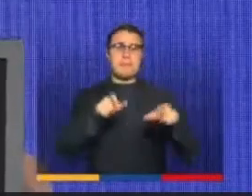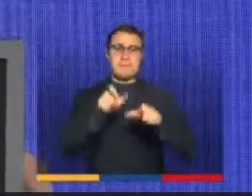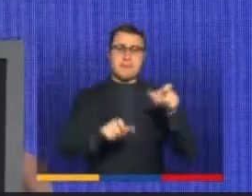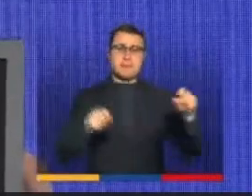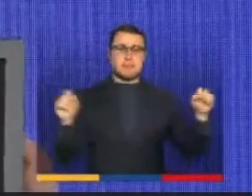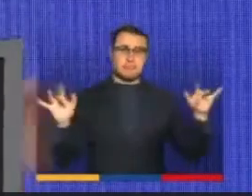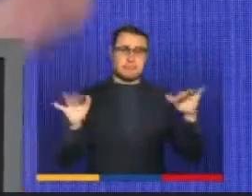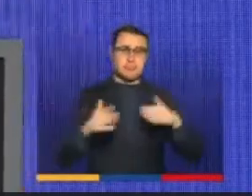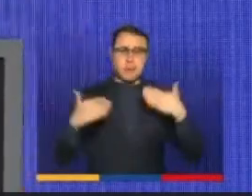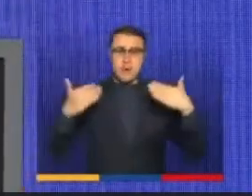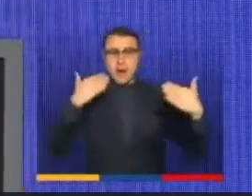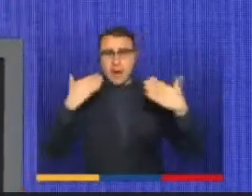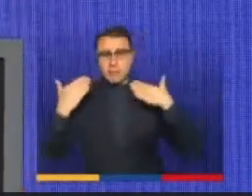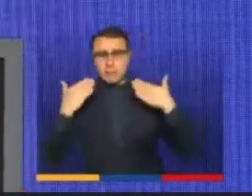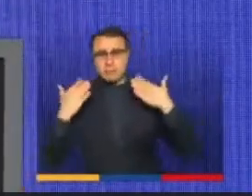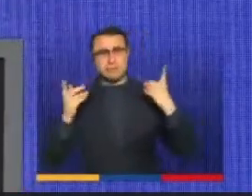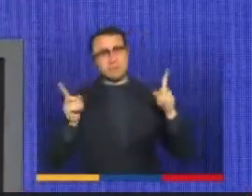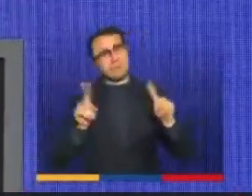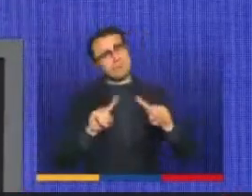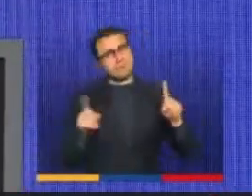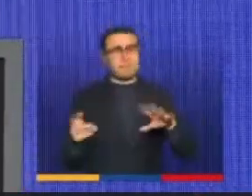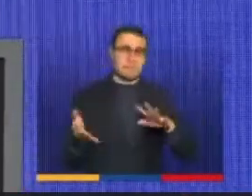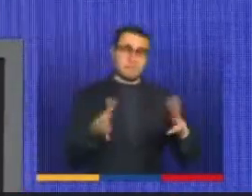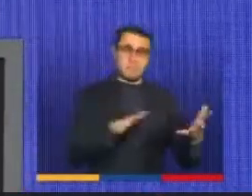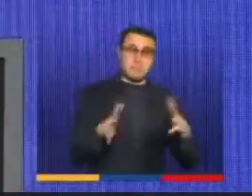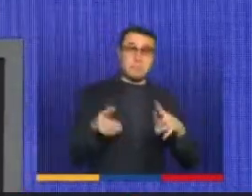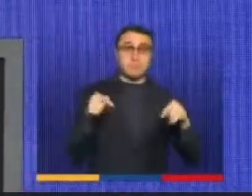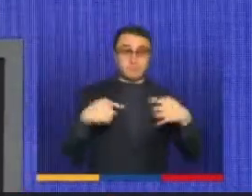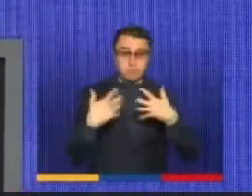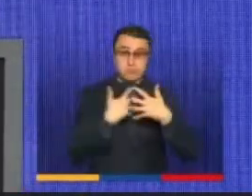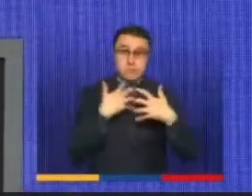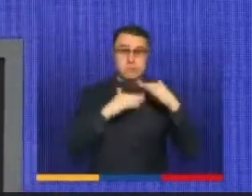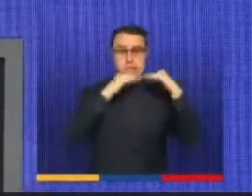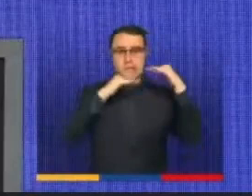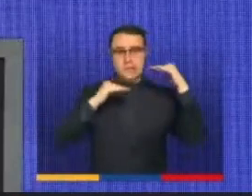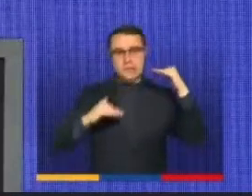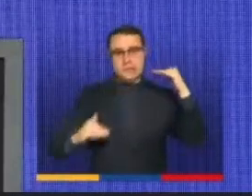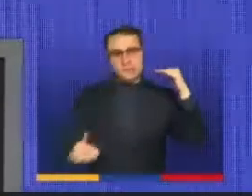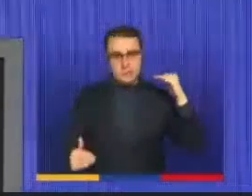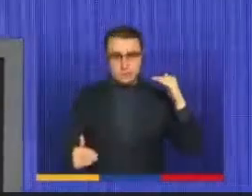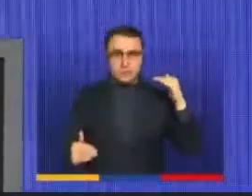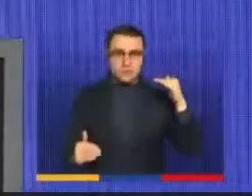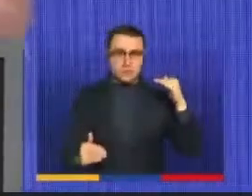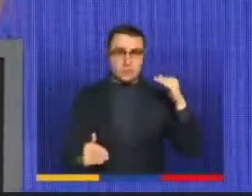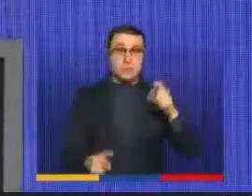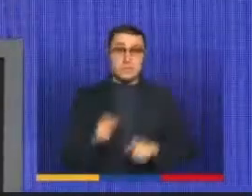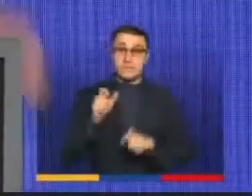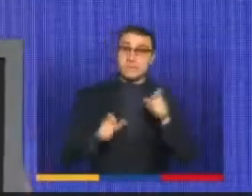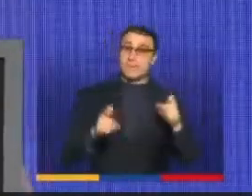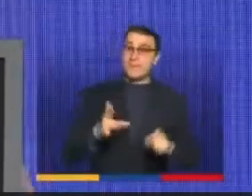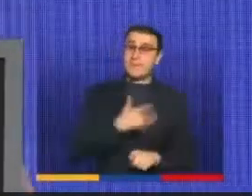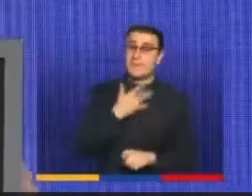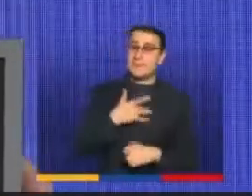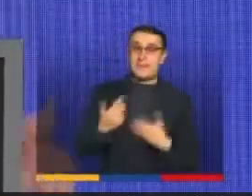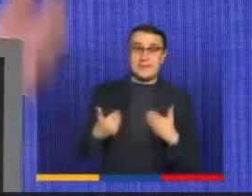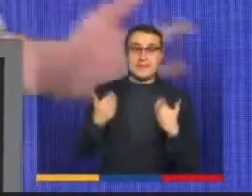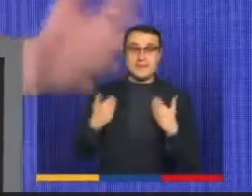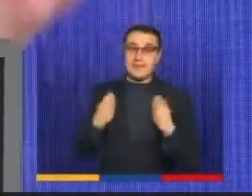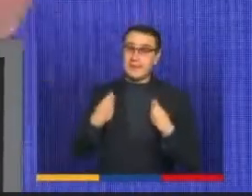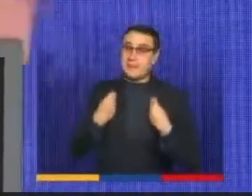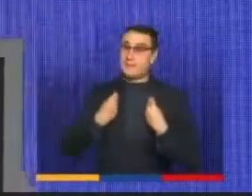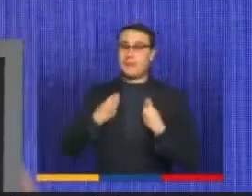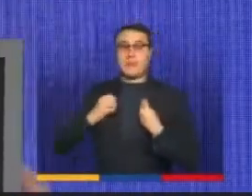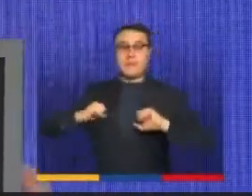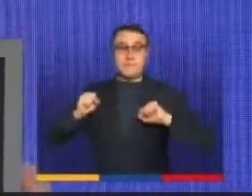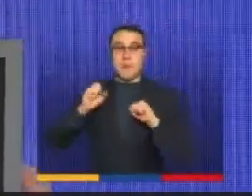poblados, no tan rurales. Tenemos un sistema desigual. La gente se siente contenta cuando vive en